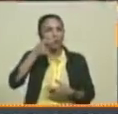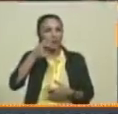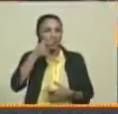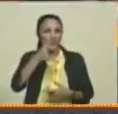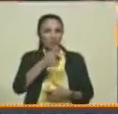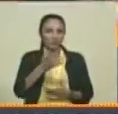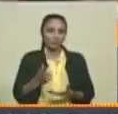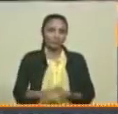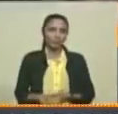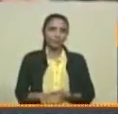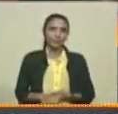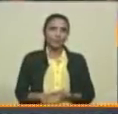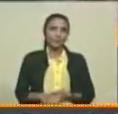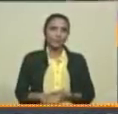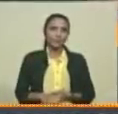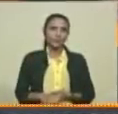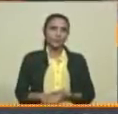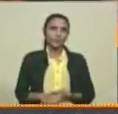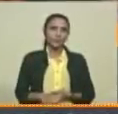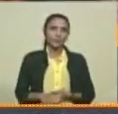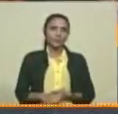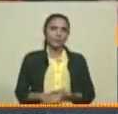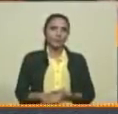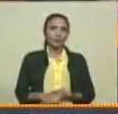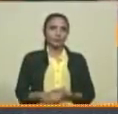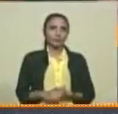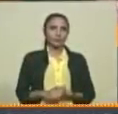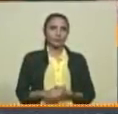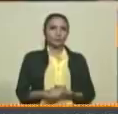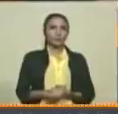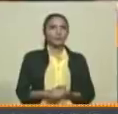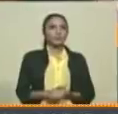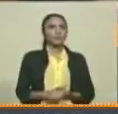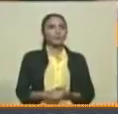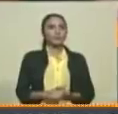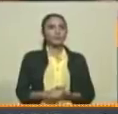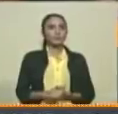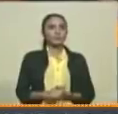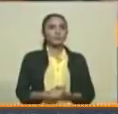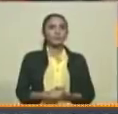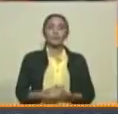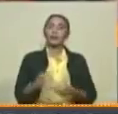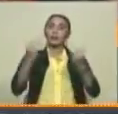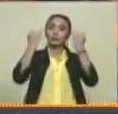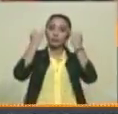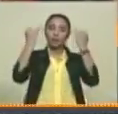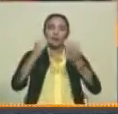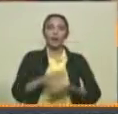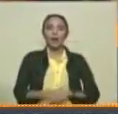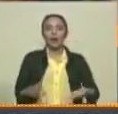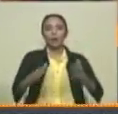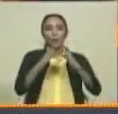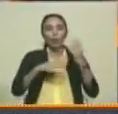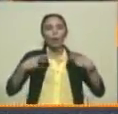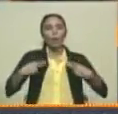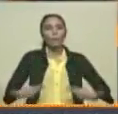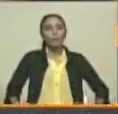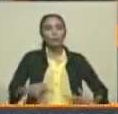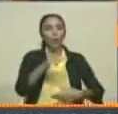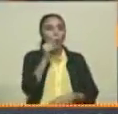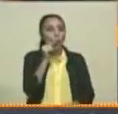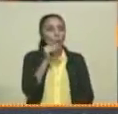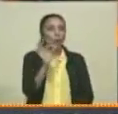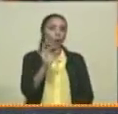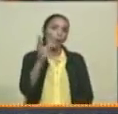que conversamos, pero en verdad no lo avanzamos por toda la dinámica de cosas, era crear el miliciano escolar. Un hombre o